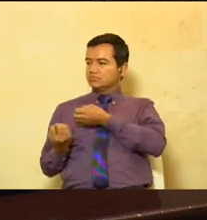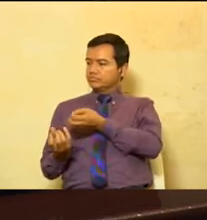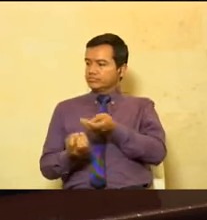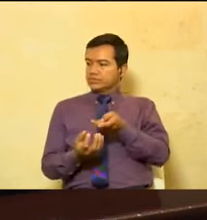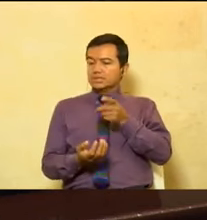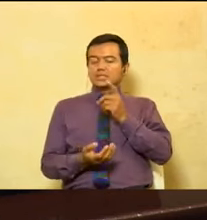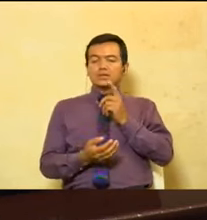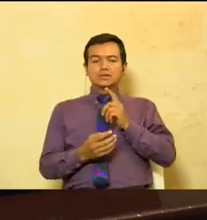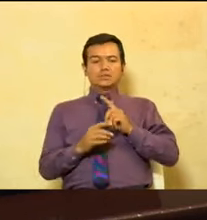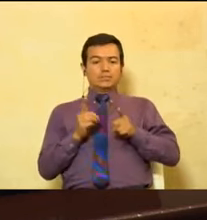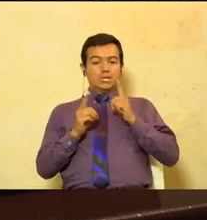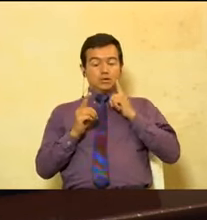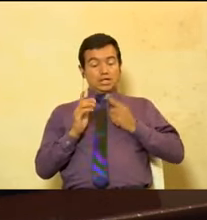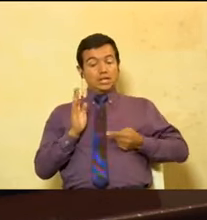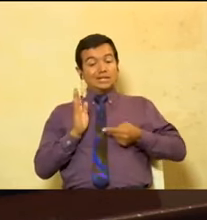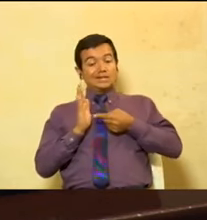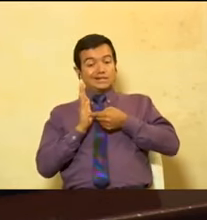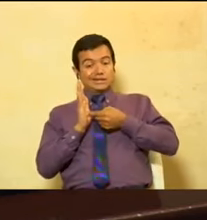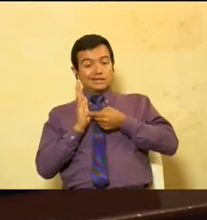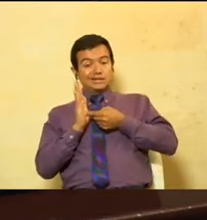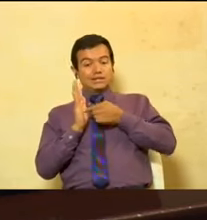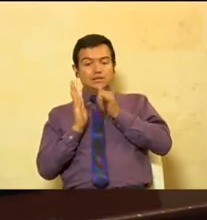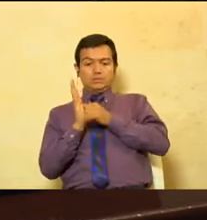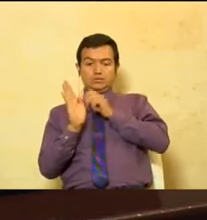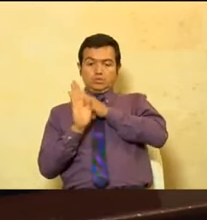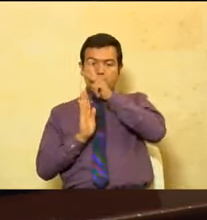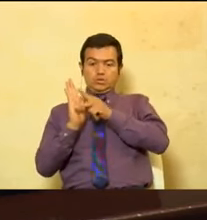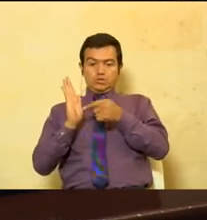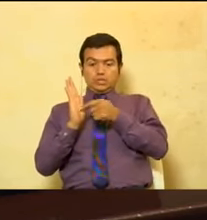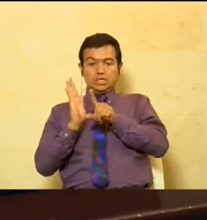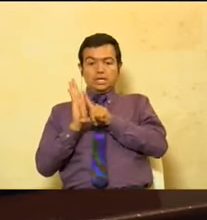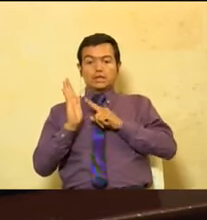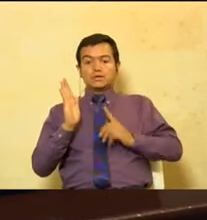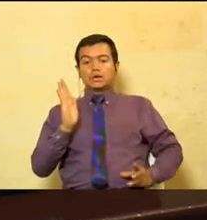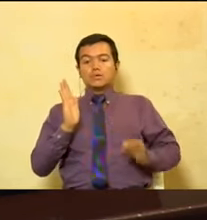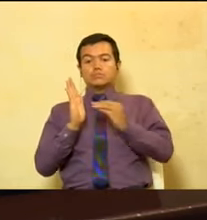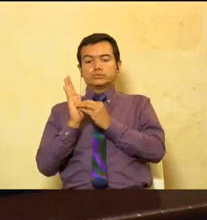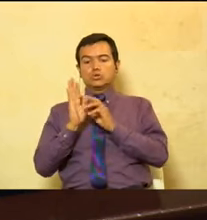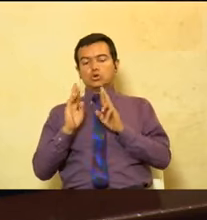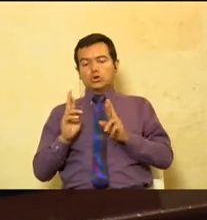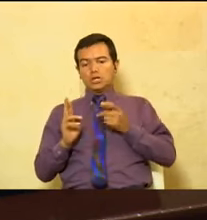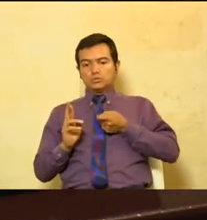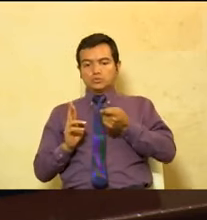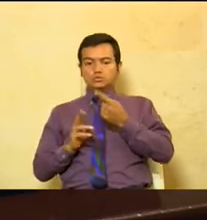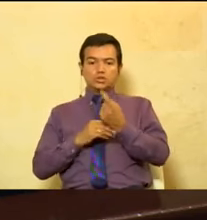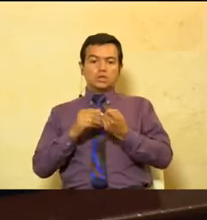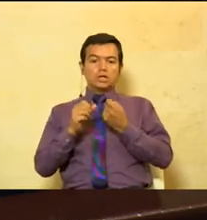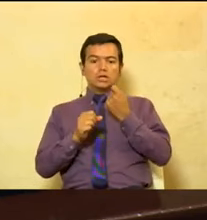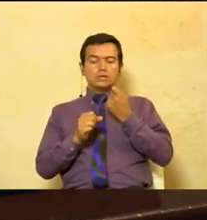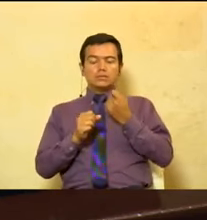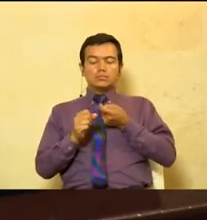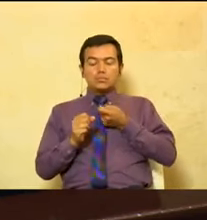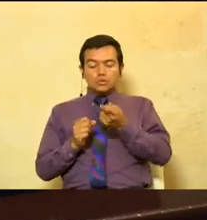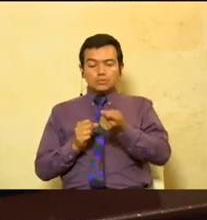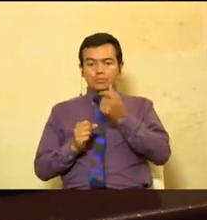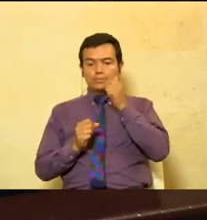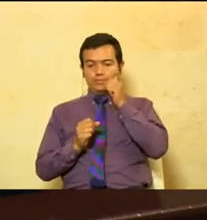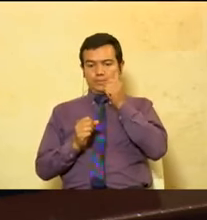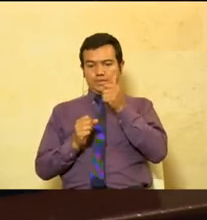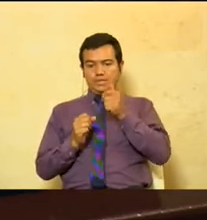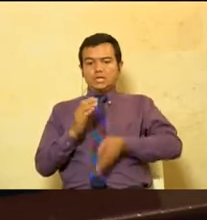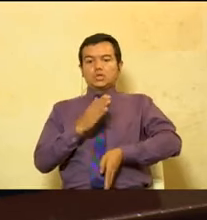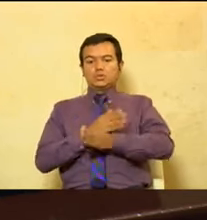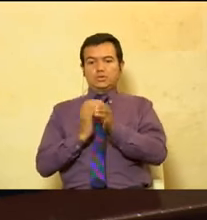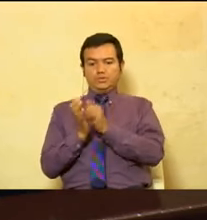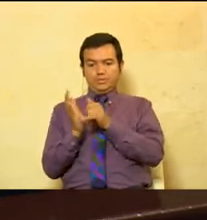sido incluido dentro de la en la agenda aspiramos señora presidenta Entonces que se incluya para el día de mañana igualmente